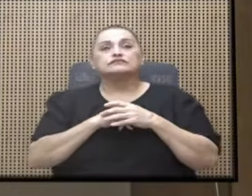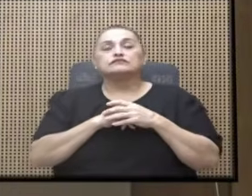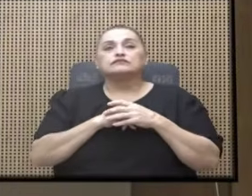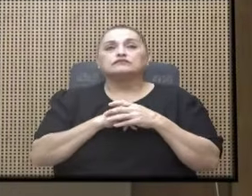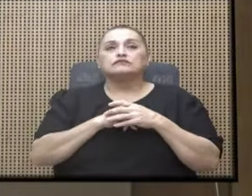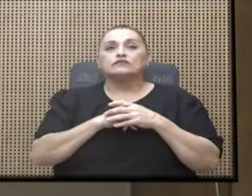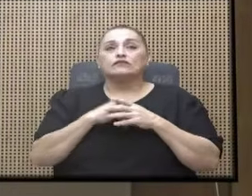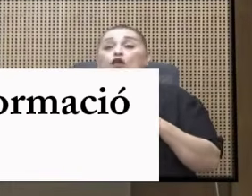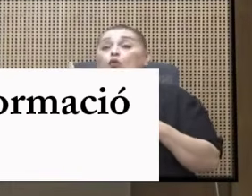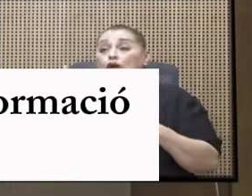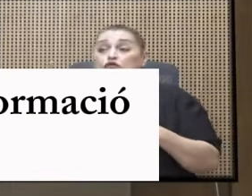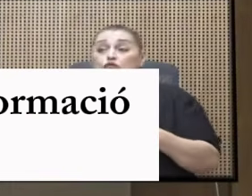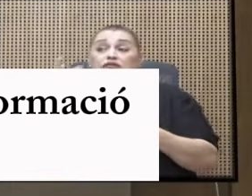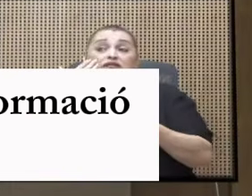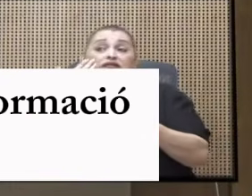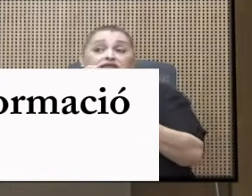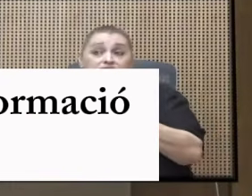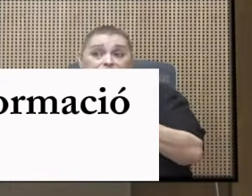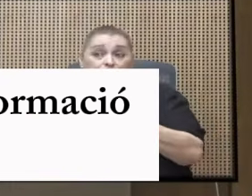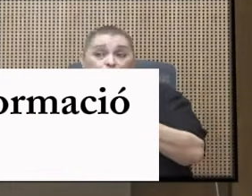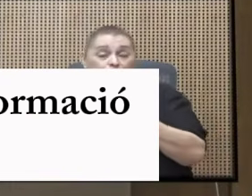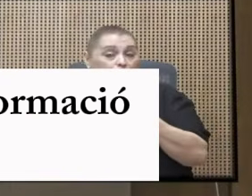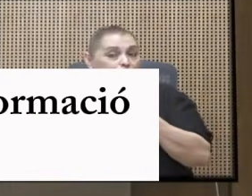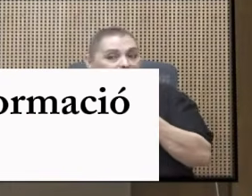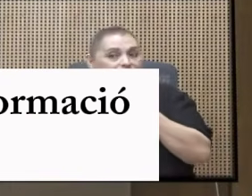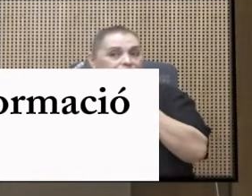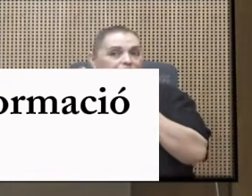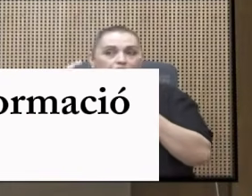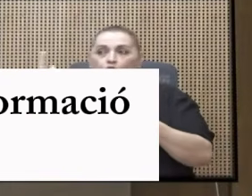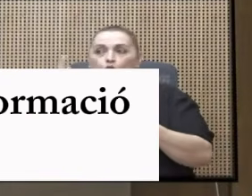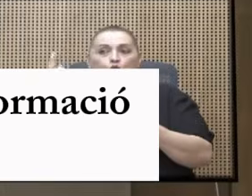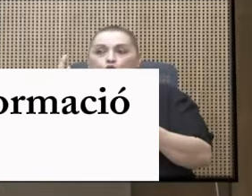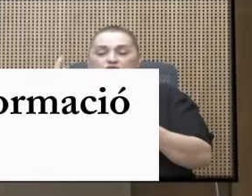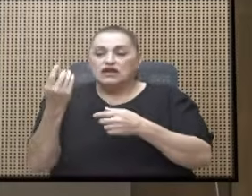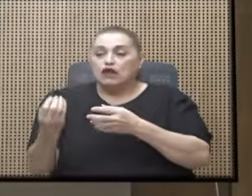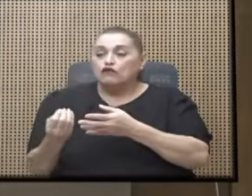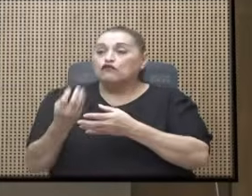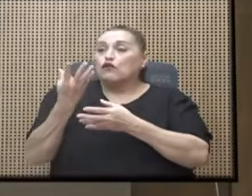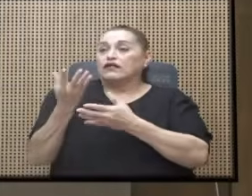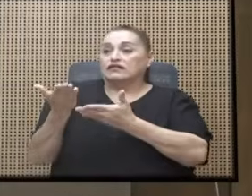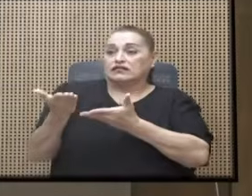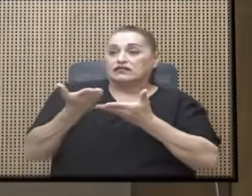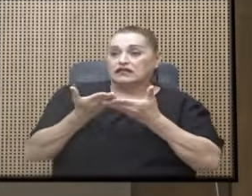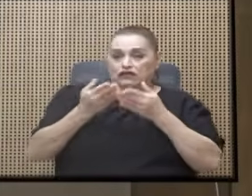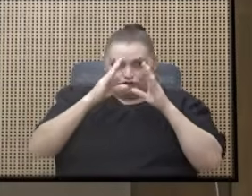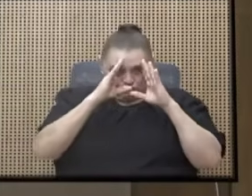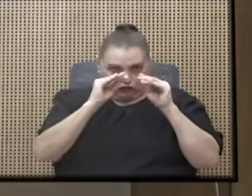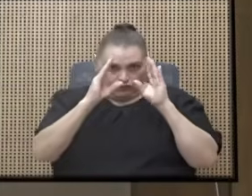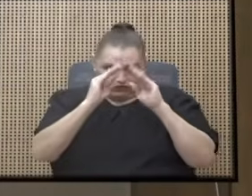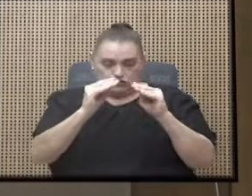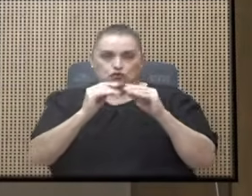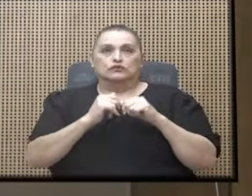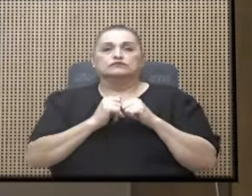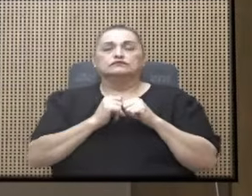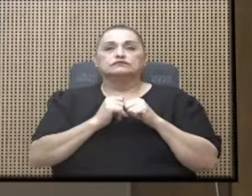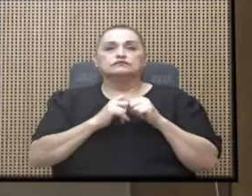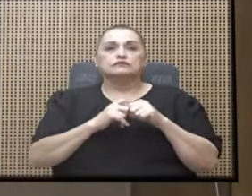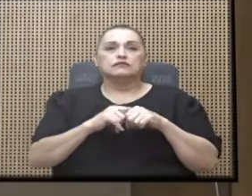cuando esos testigos son la principal y única fuente directa de información. Ahora